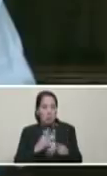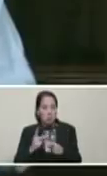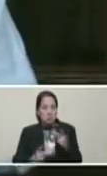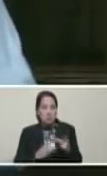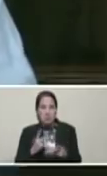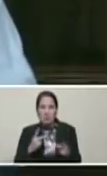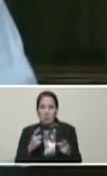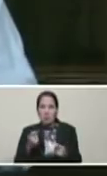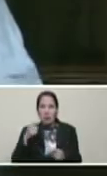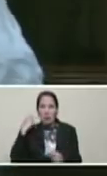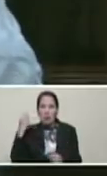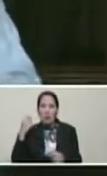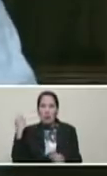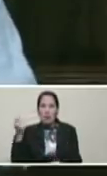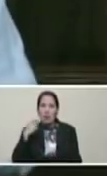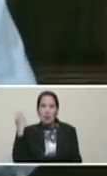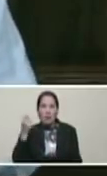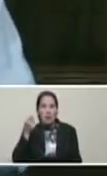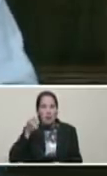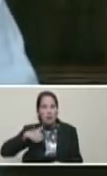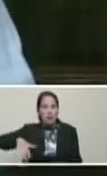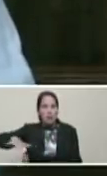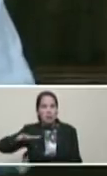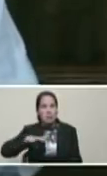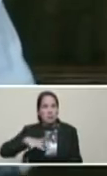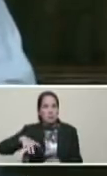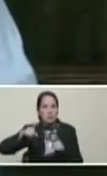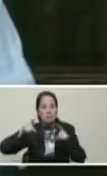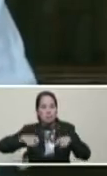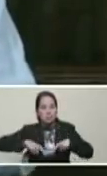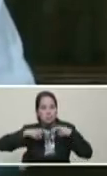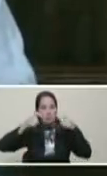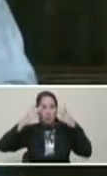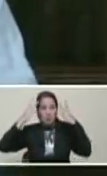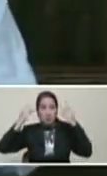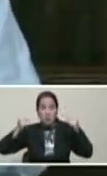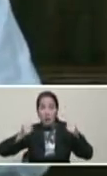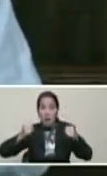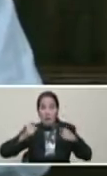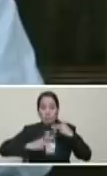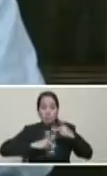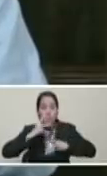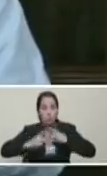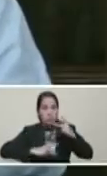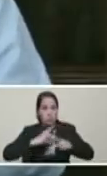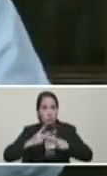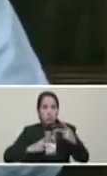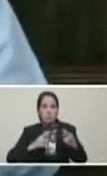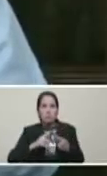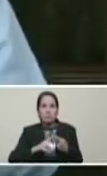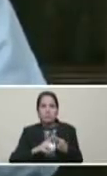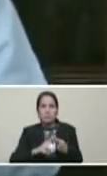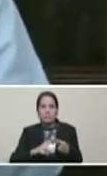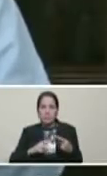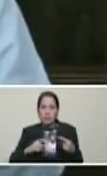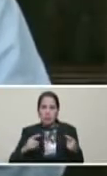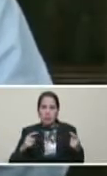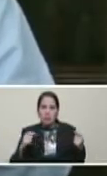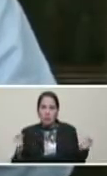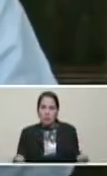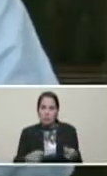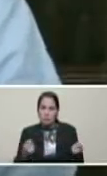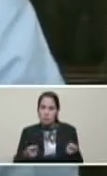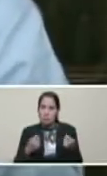venezolano tenemos que hacer los expertos en la siembra en el campo en la producción para seguir avanzando